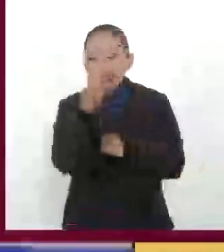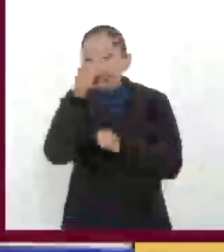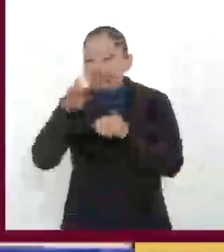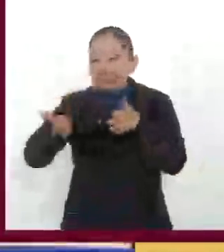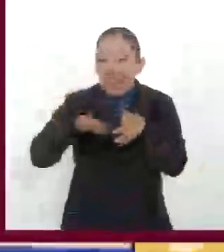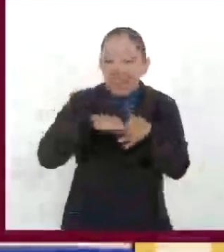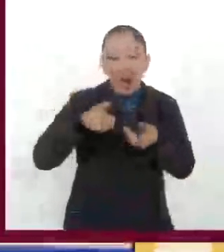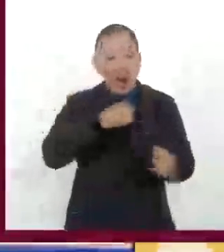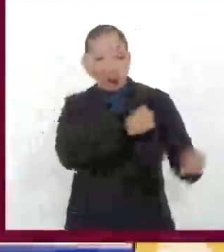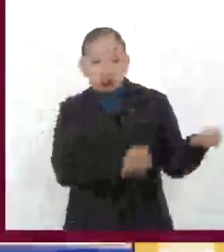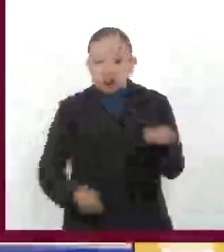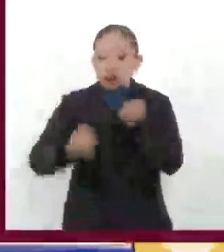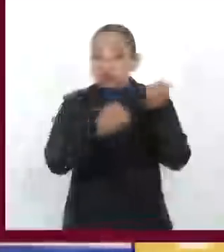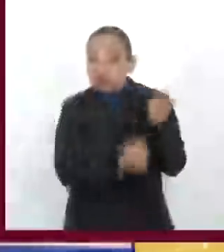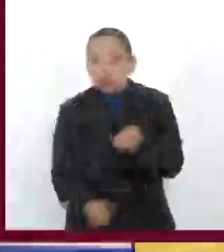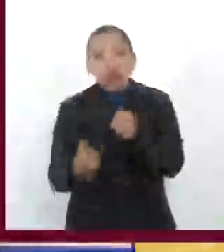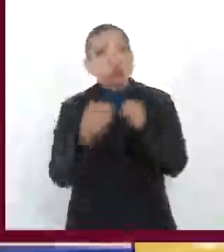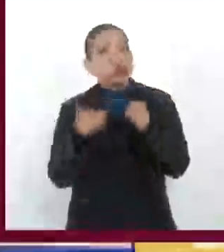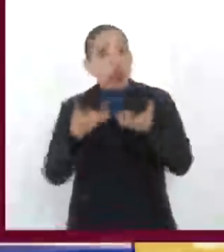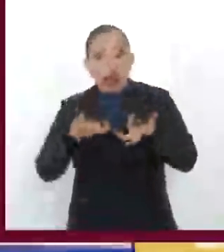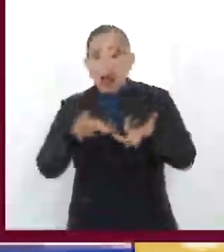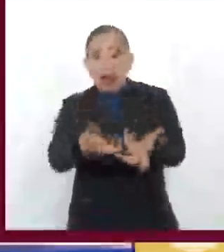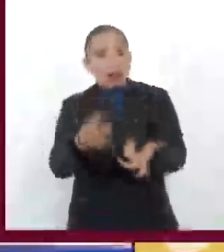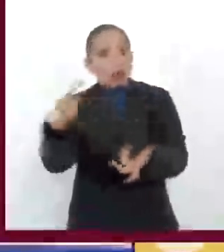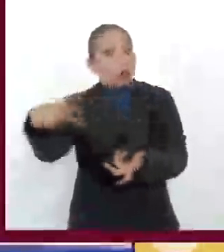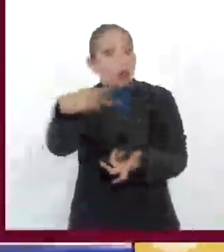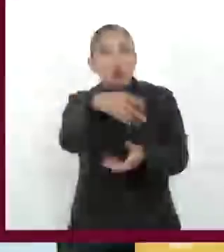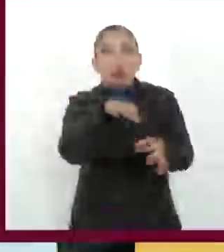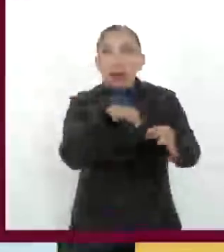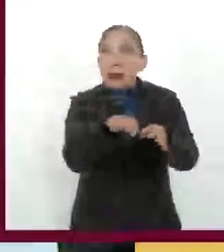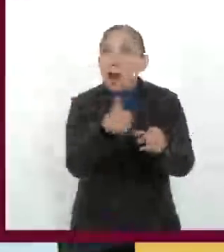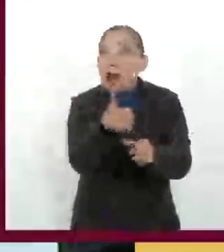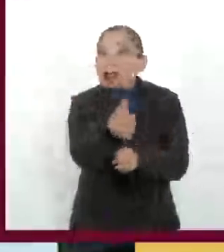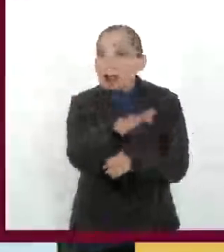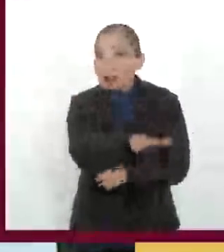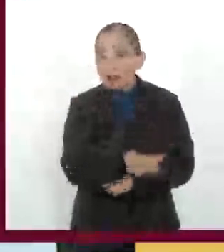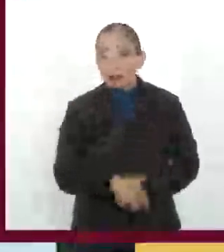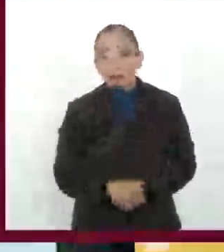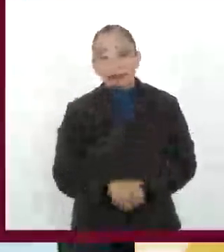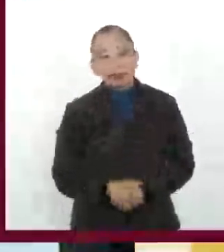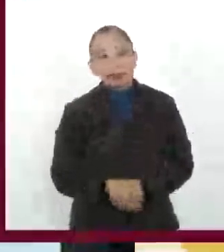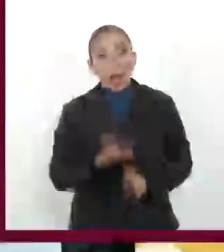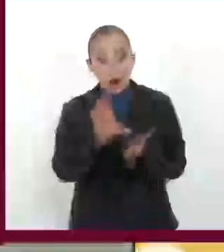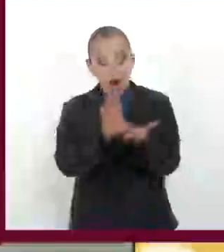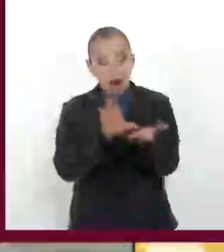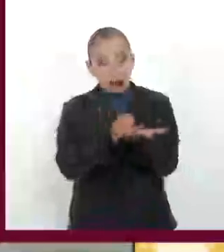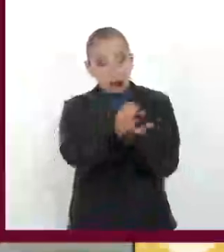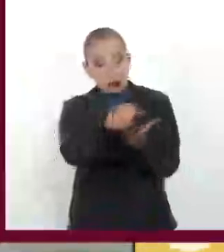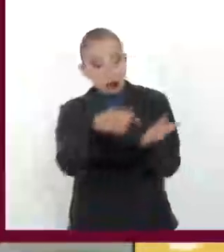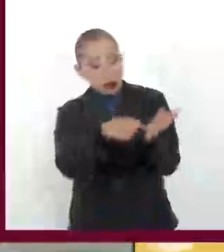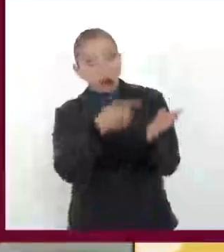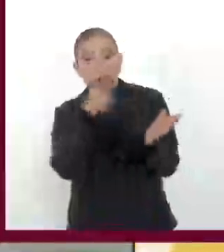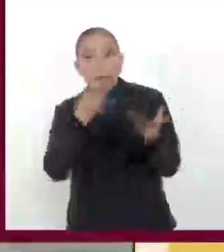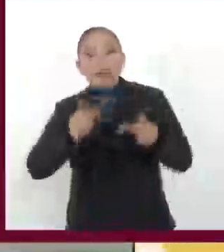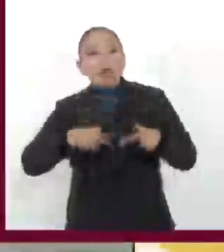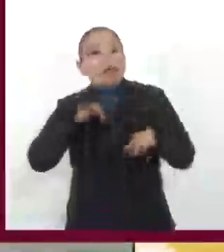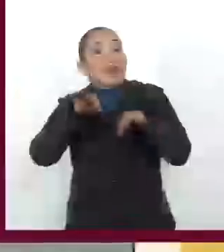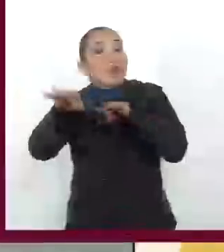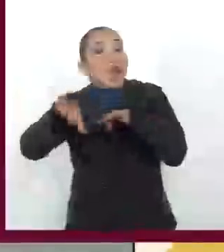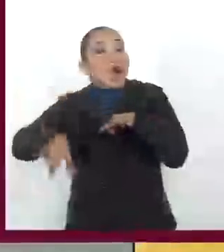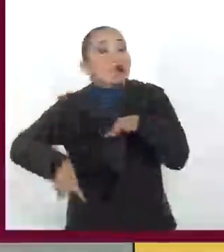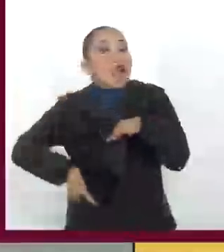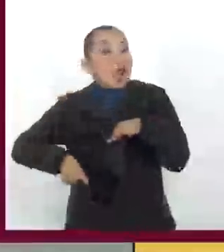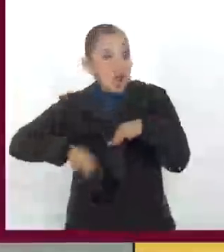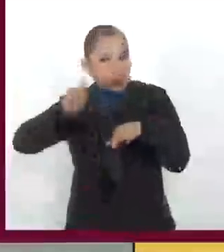nuestros vecindarios, en nuestras calles, haciendo las labores propias de su función. De acuerdo con la Constitución, los